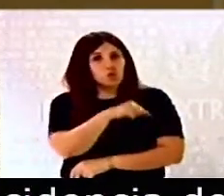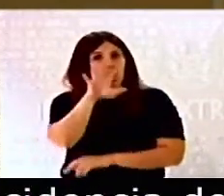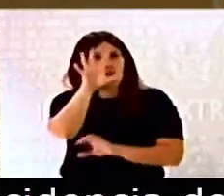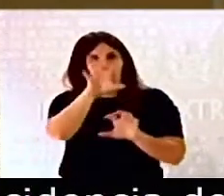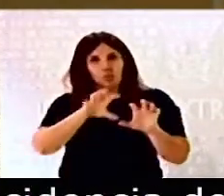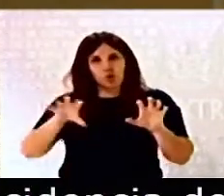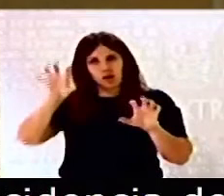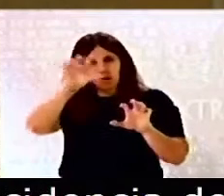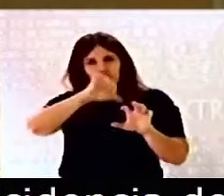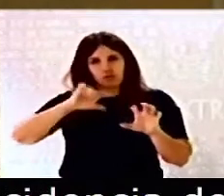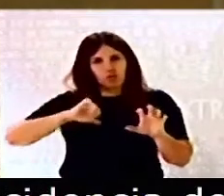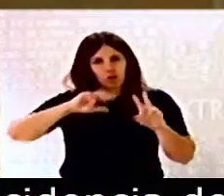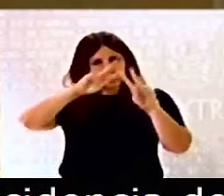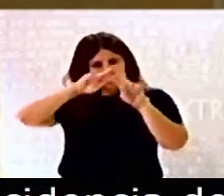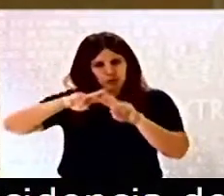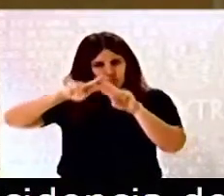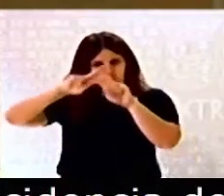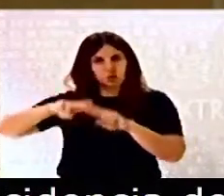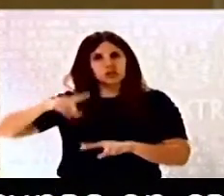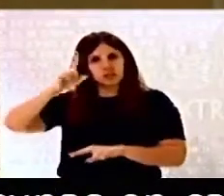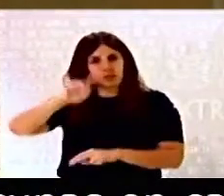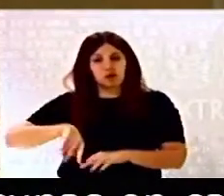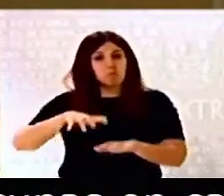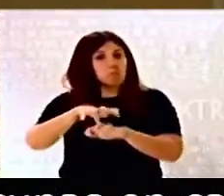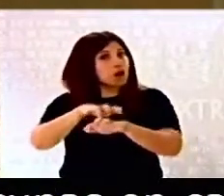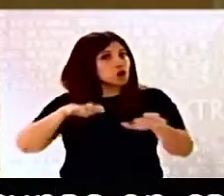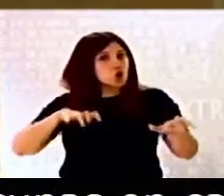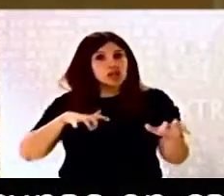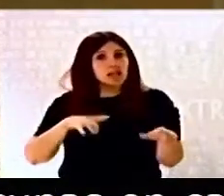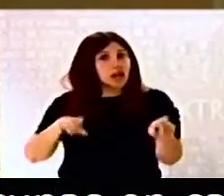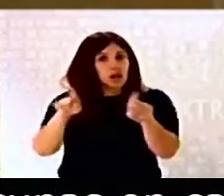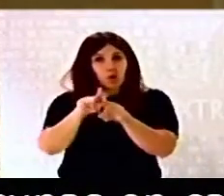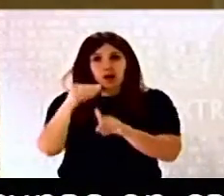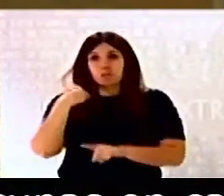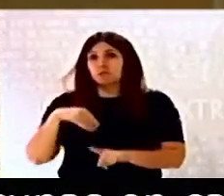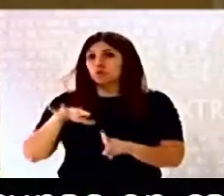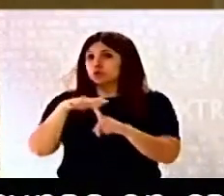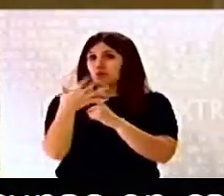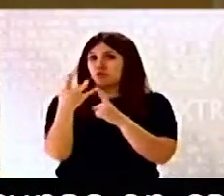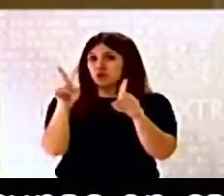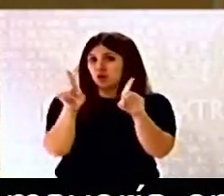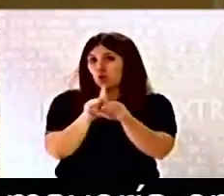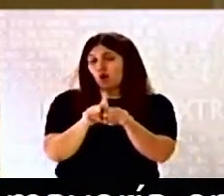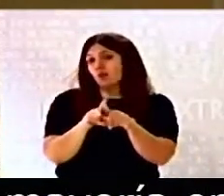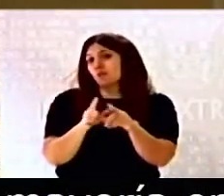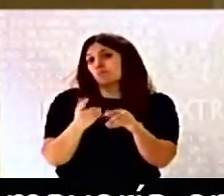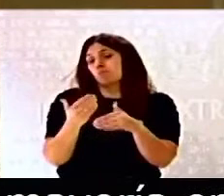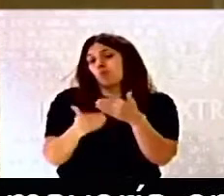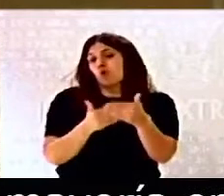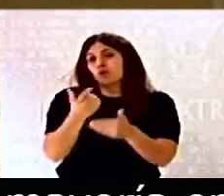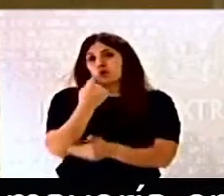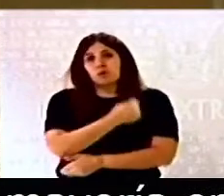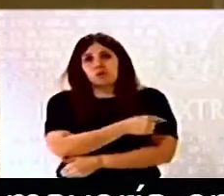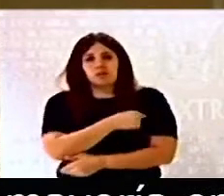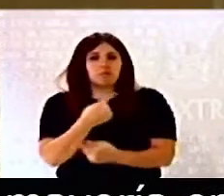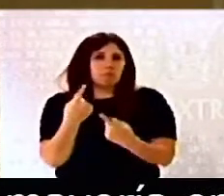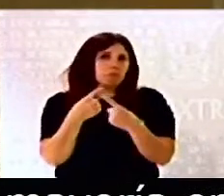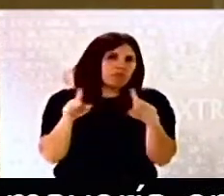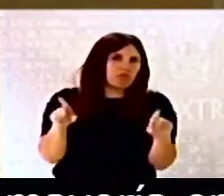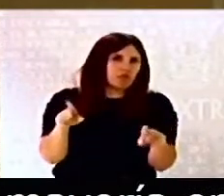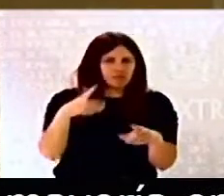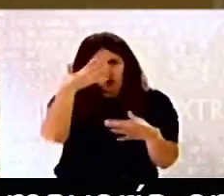autónomas. Estamos la mayoría en la misma situación, diferencias en el proceso de vacunación,